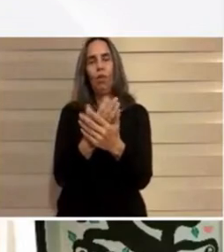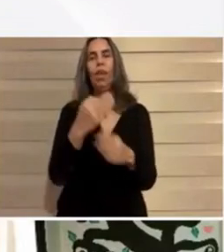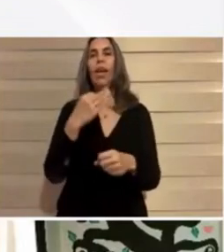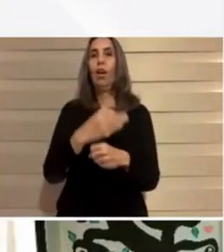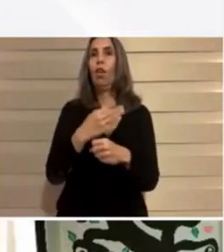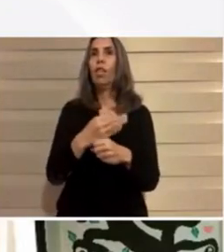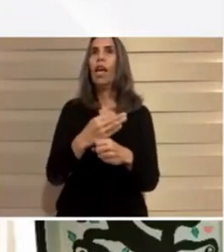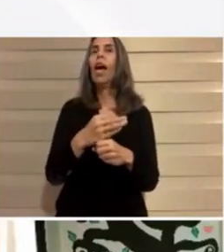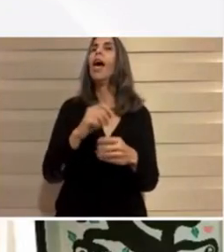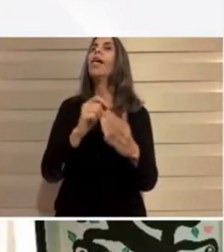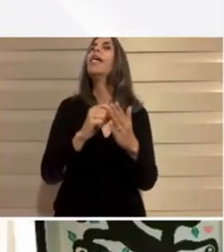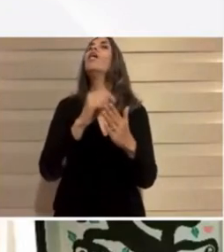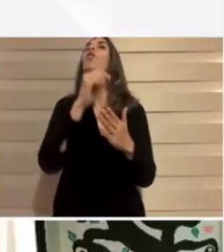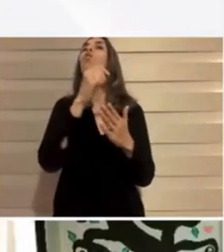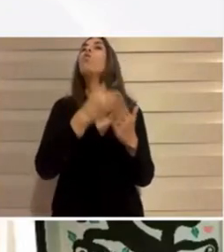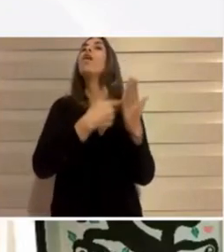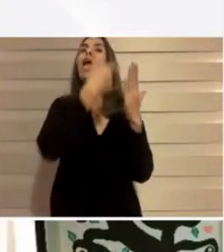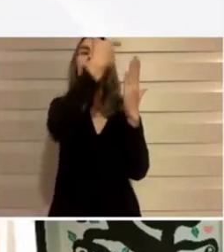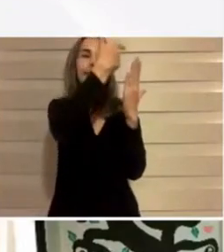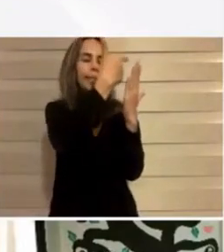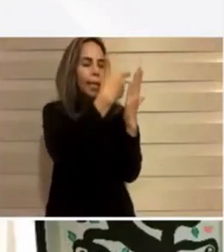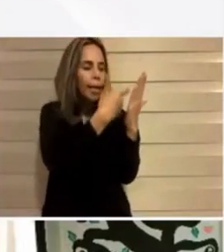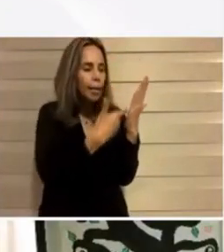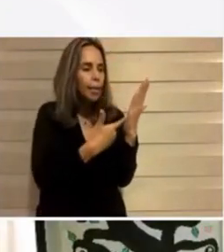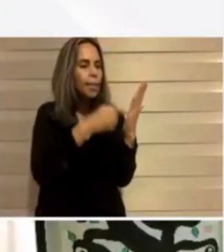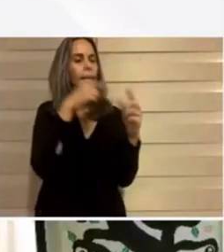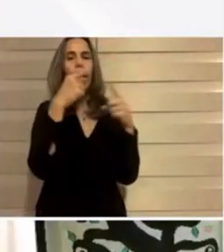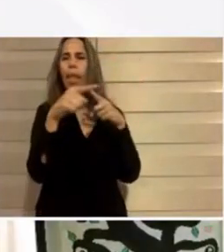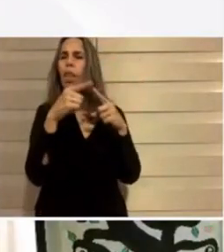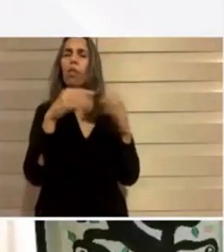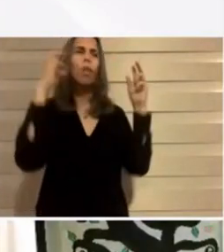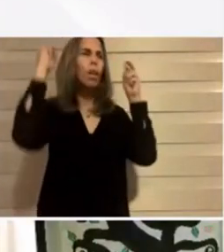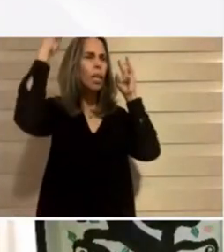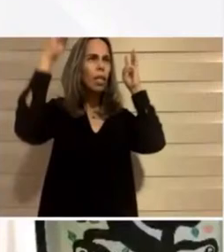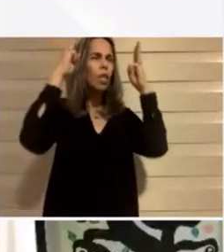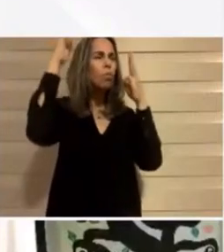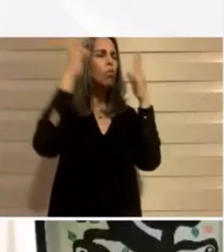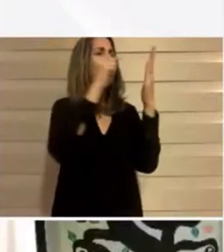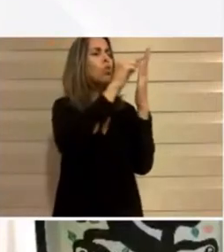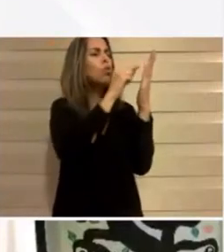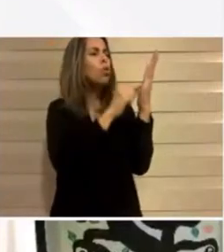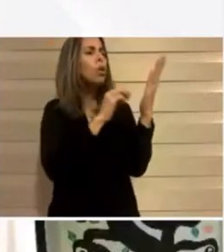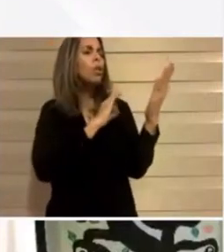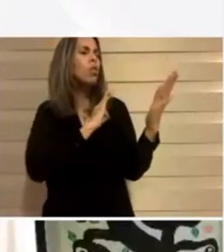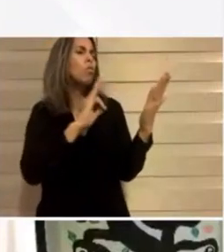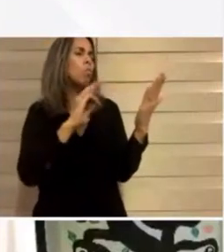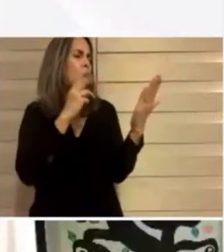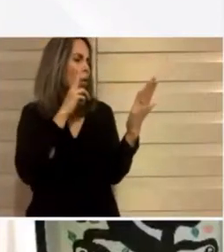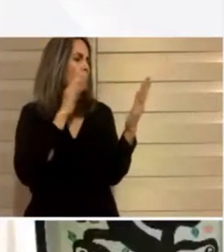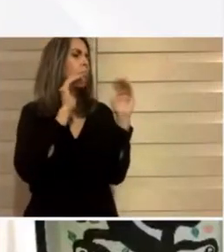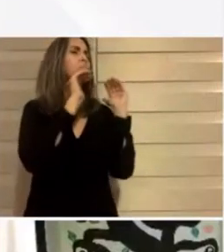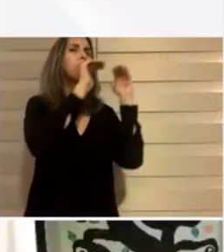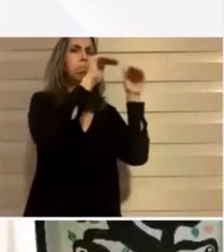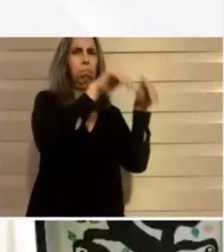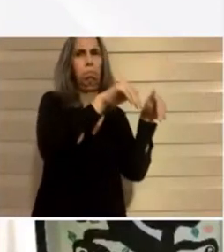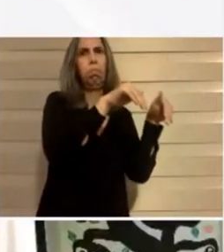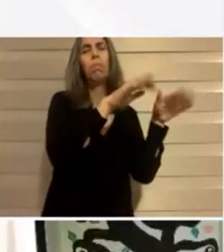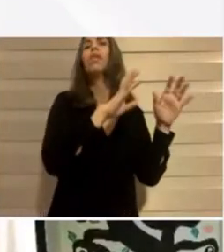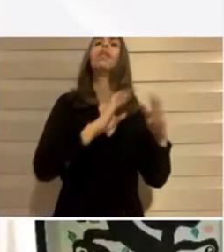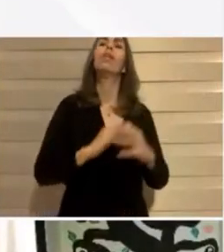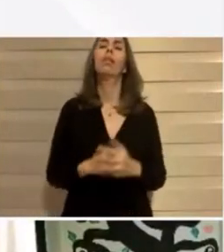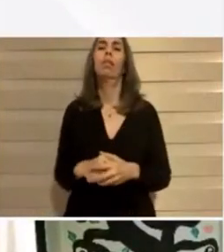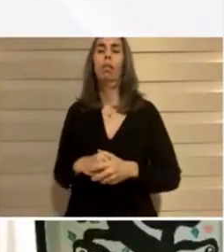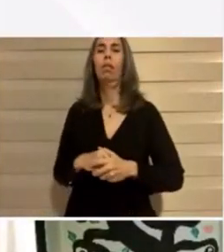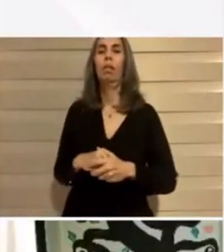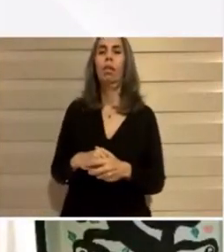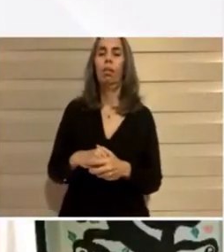museos al cual nunca han entrado, porque pensaron que siempre habría tiempo para hacerlo. Y hoy, que muchas cosas no nos son